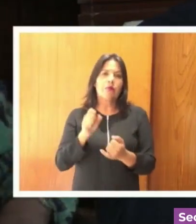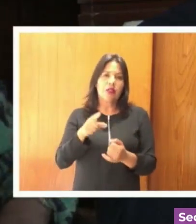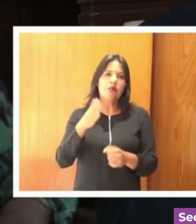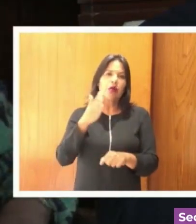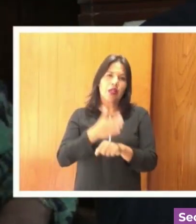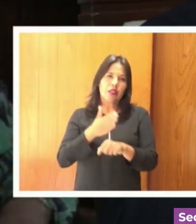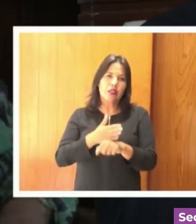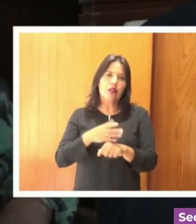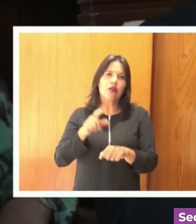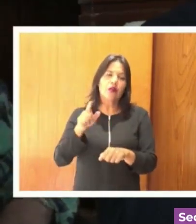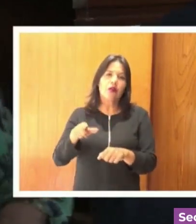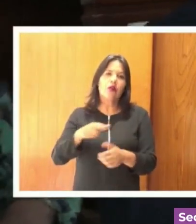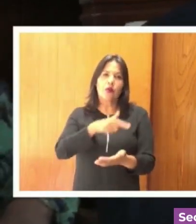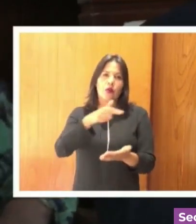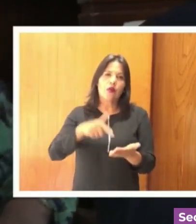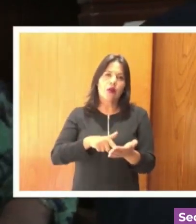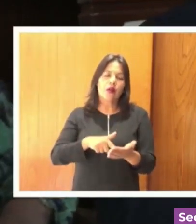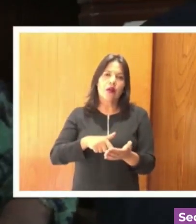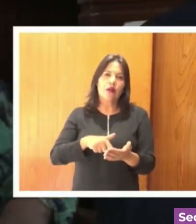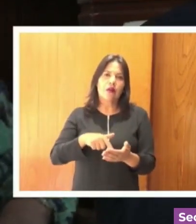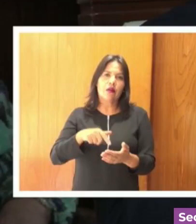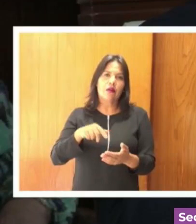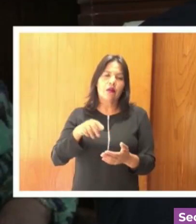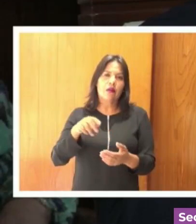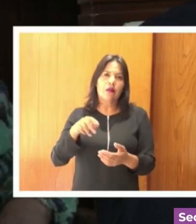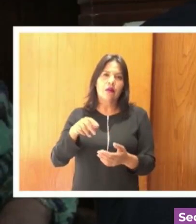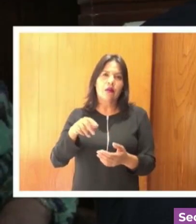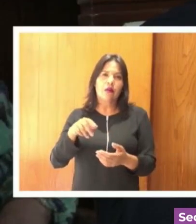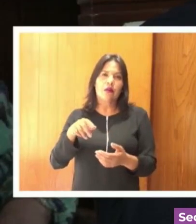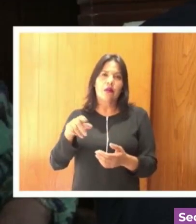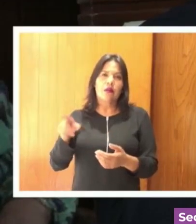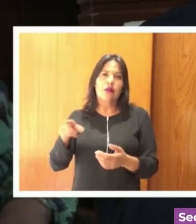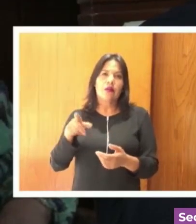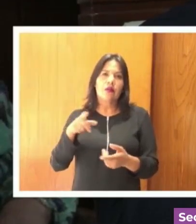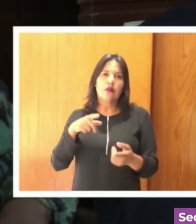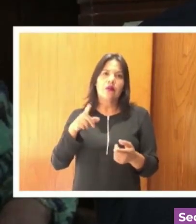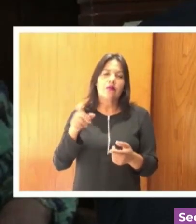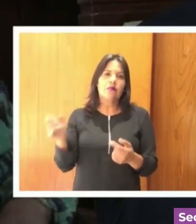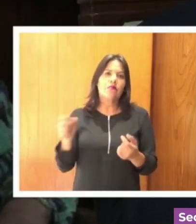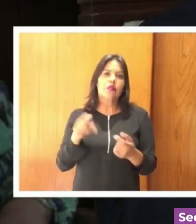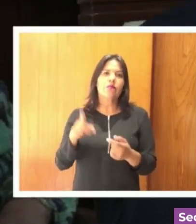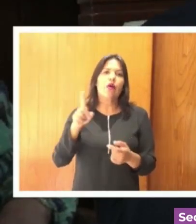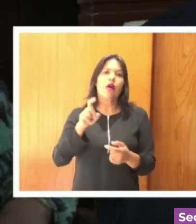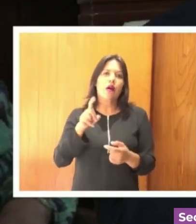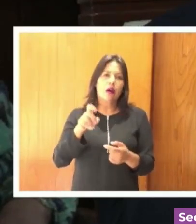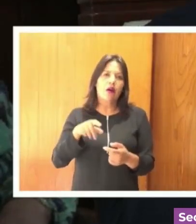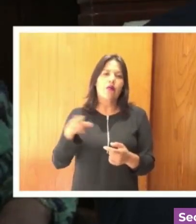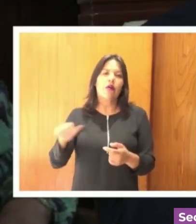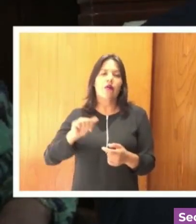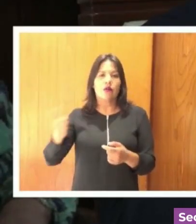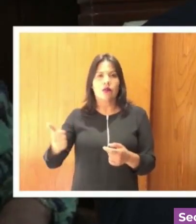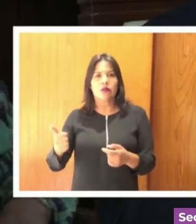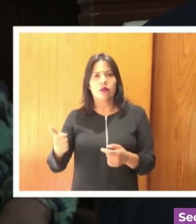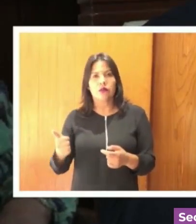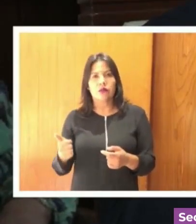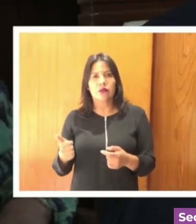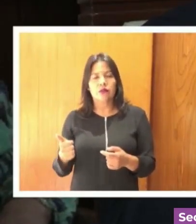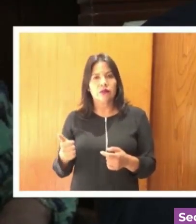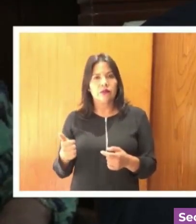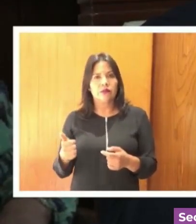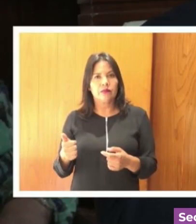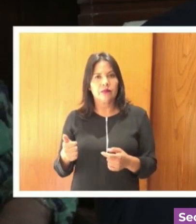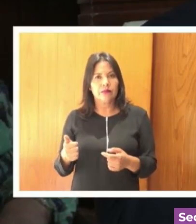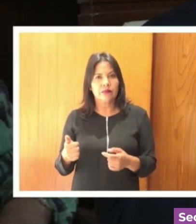a los municipios 103 apercibimientos, a los organismos de agua municipales 3 apercibimientos y a los organismos